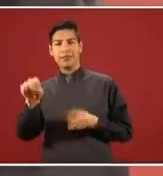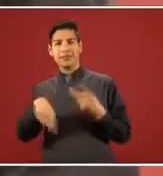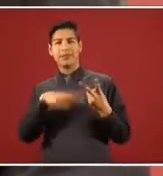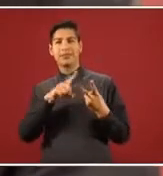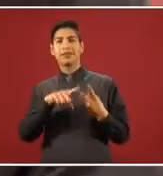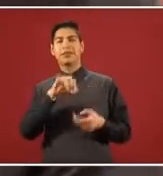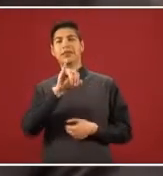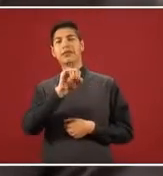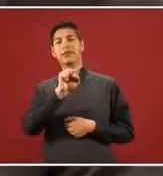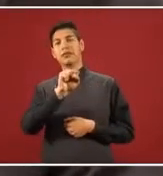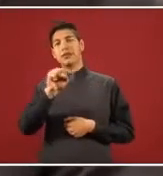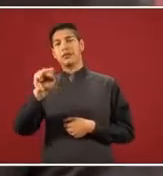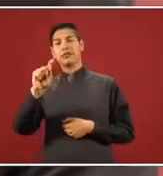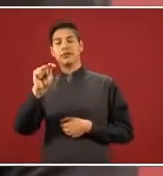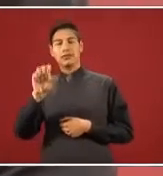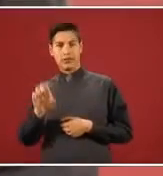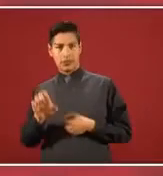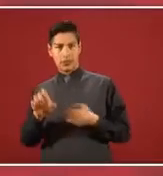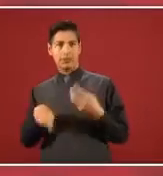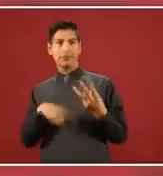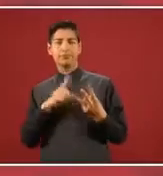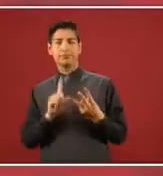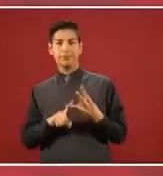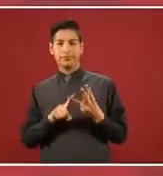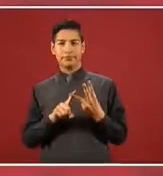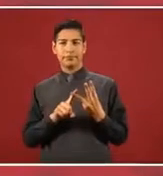del ISSSTE, y